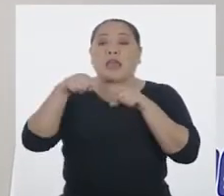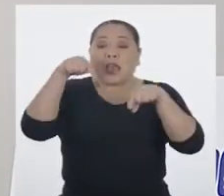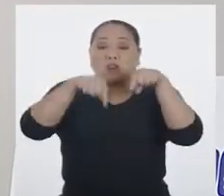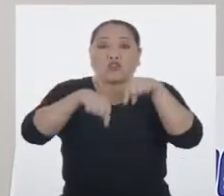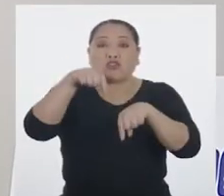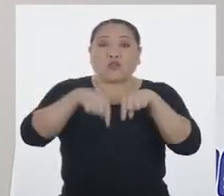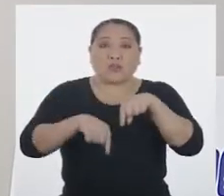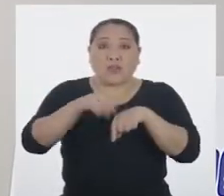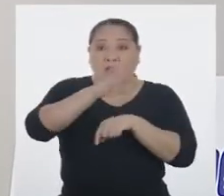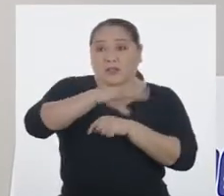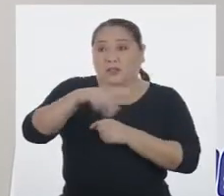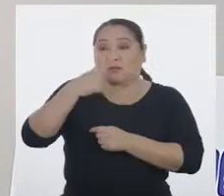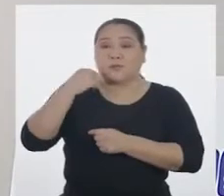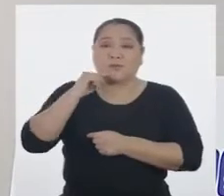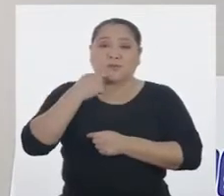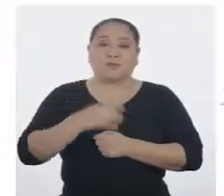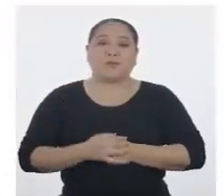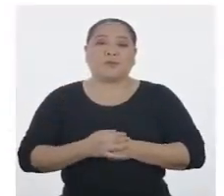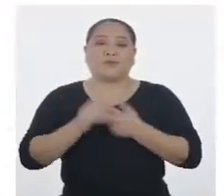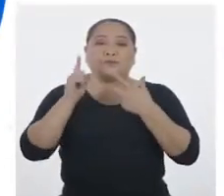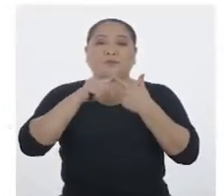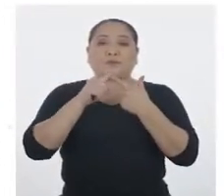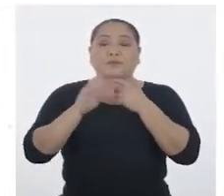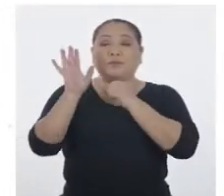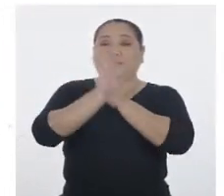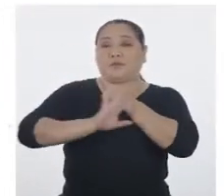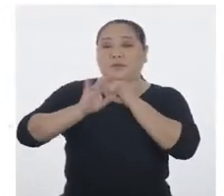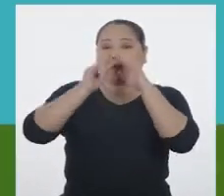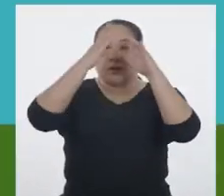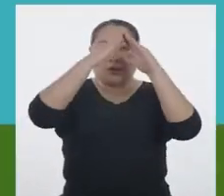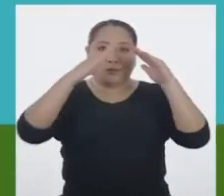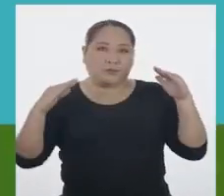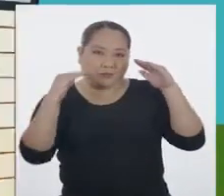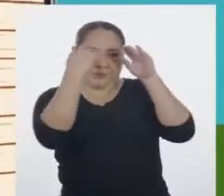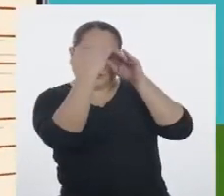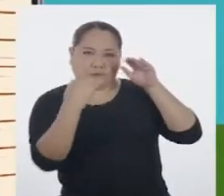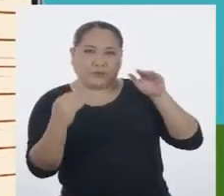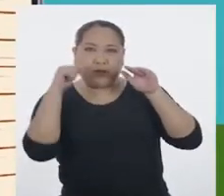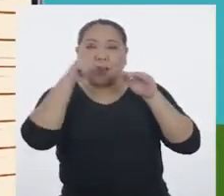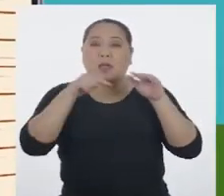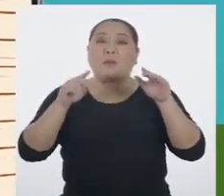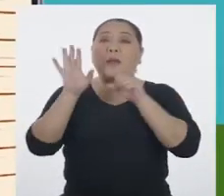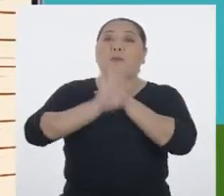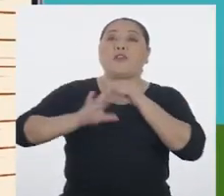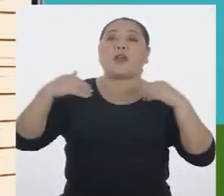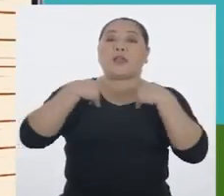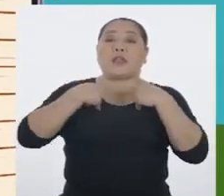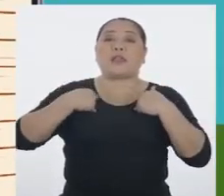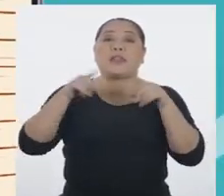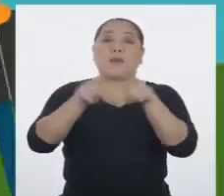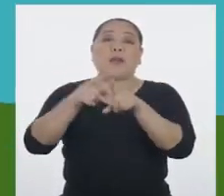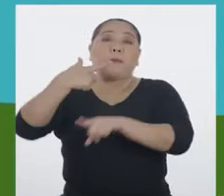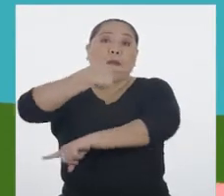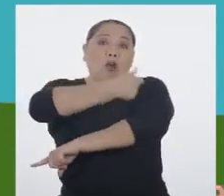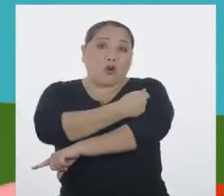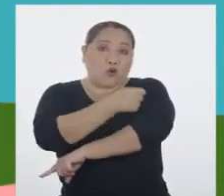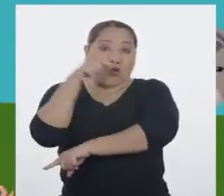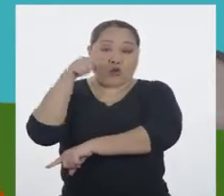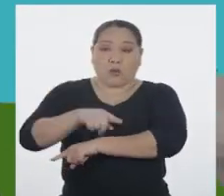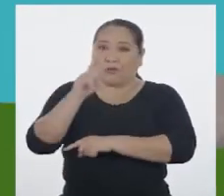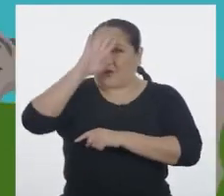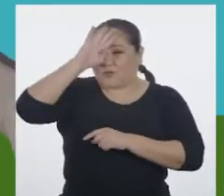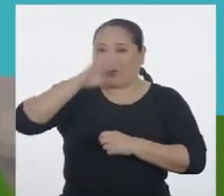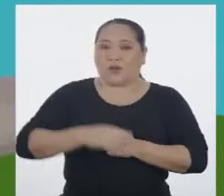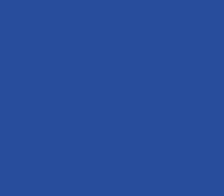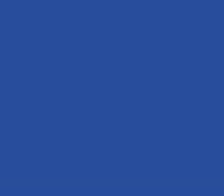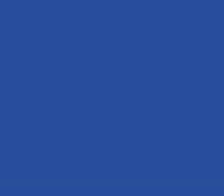y abriga los pies de las niñas y los niños. Usa cobertizos para abrigar y proteger a tus animales. También vacúnalos para